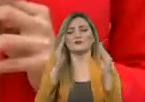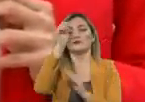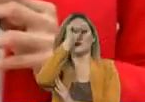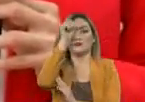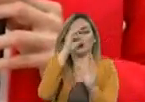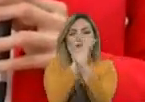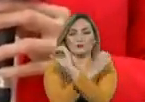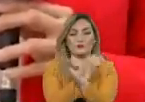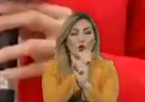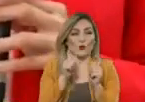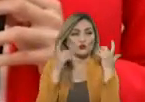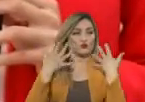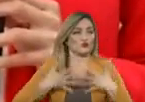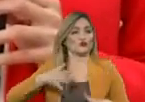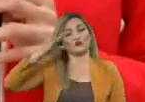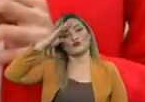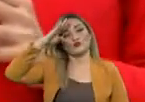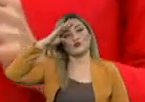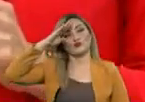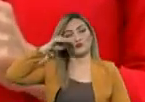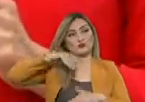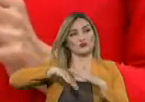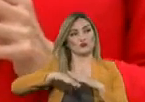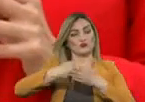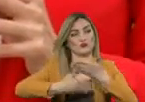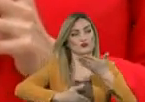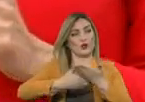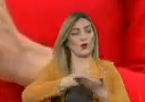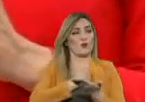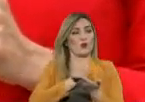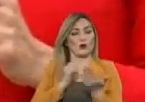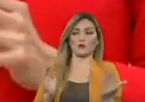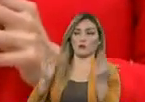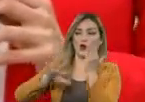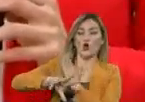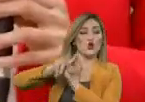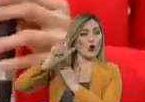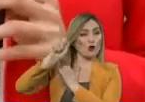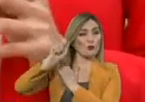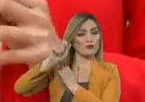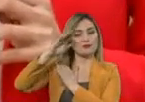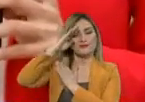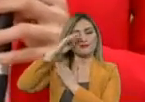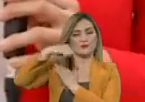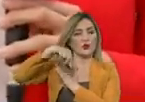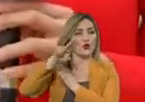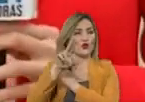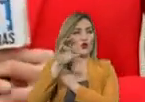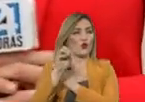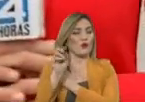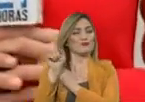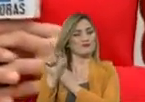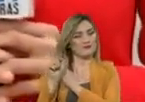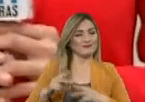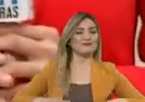la noche, sujetos vestidos de policía robaron las bitácoras y otras pertenencias de este edificio. El edificio Cuo, donde